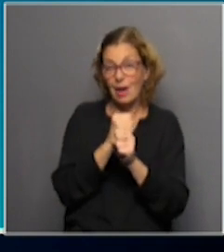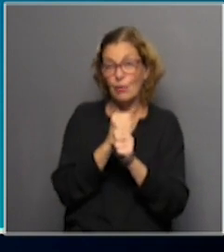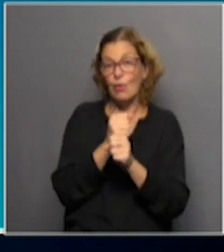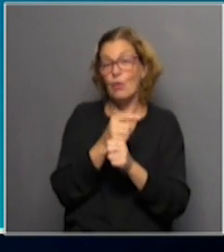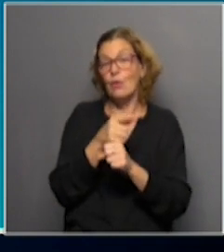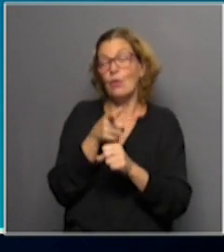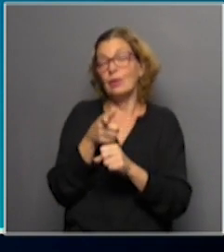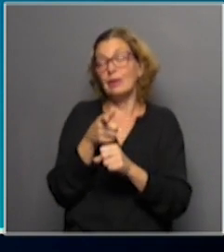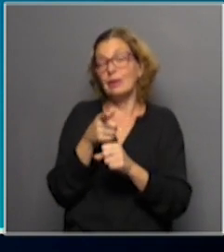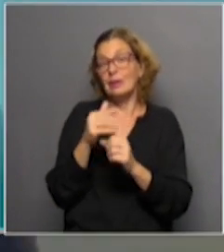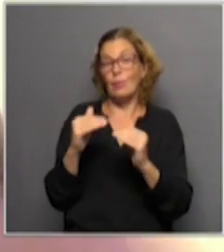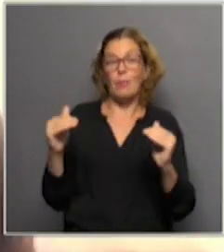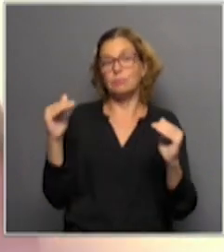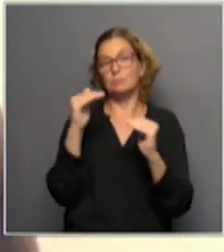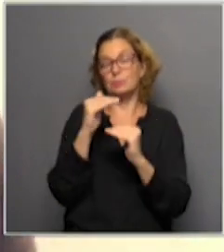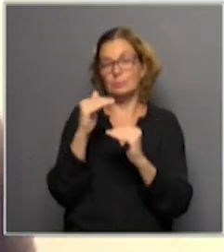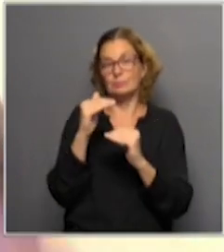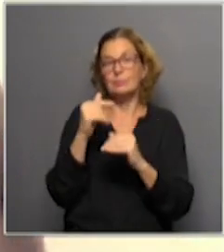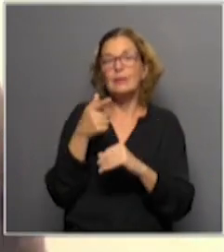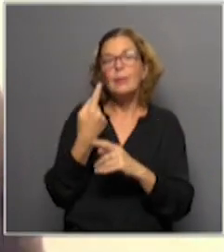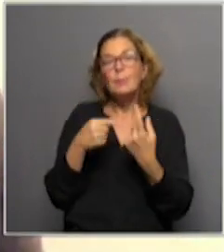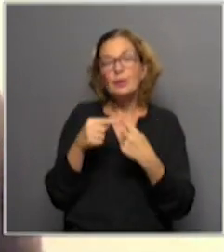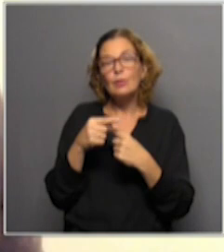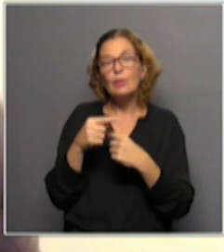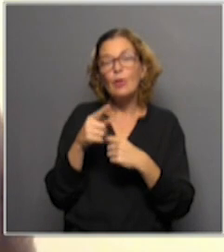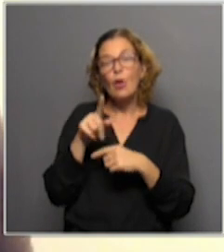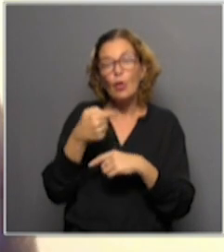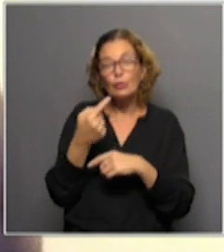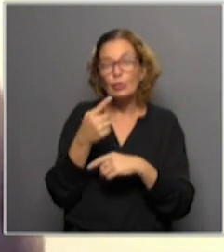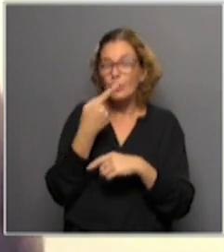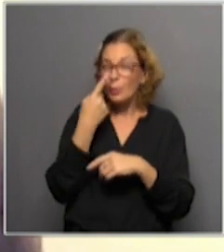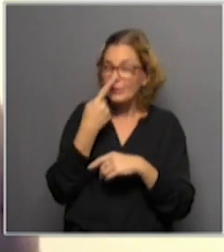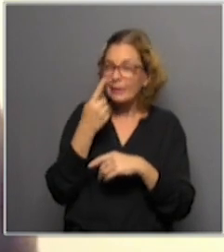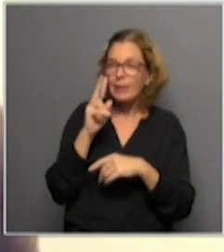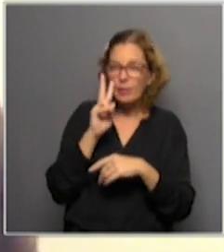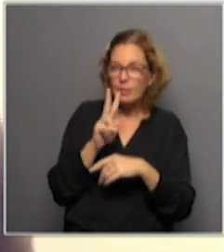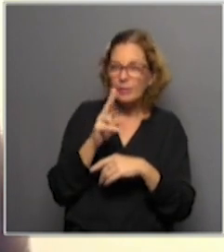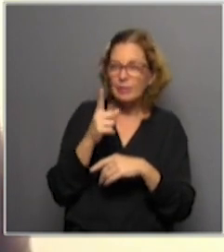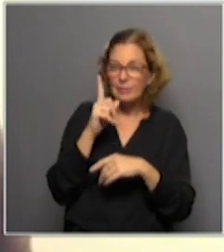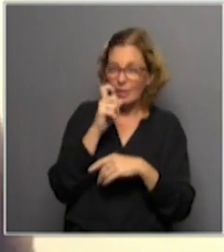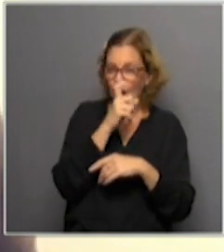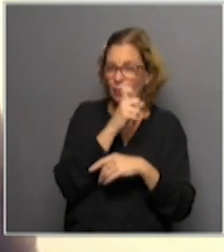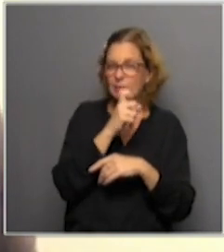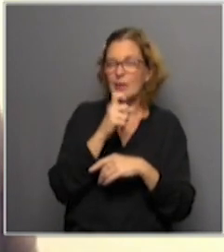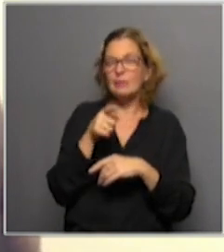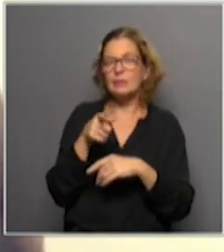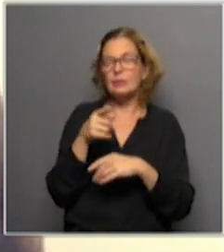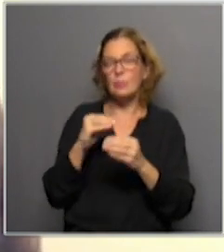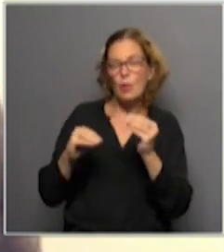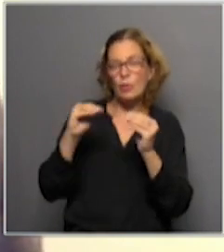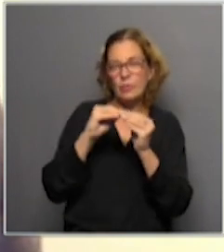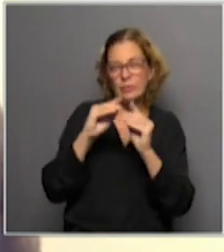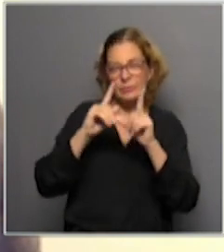actividad y el desequilibrio que es la tasa de desempleo. Pero lo otro que resulta interesante y que forma parte del conjunto de datos